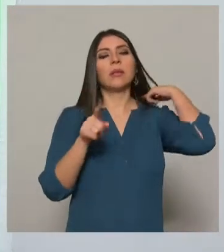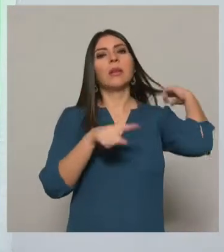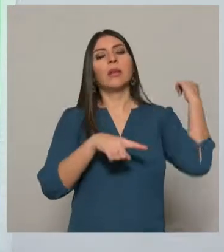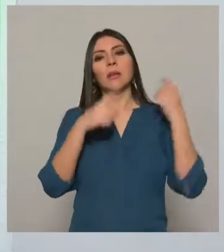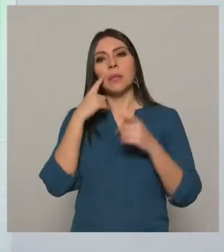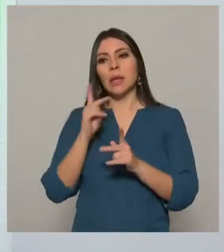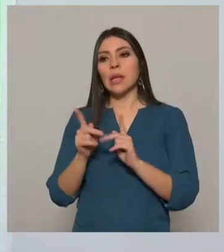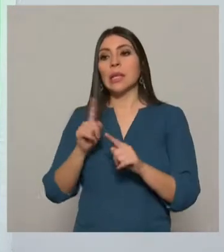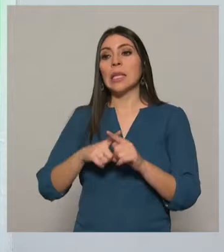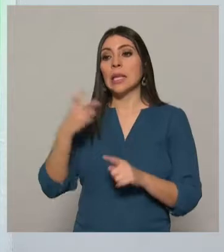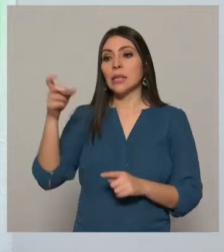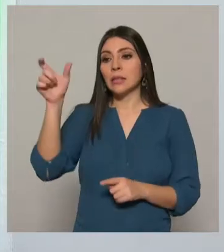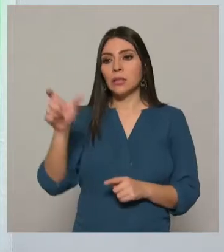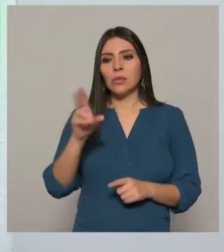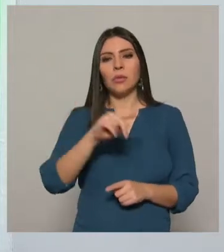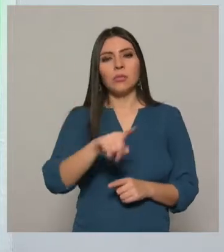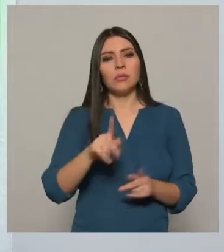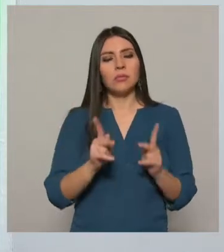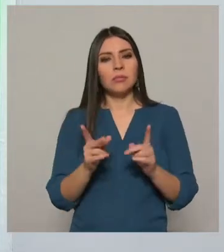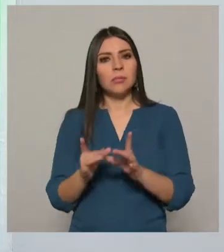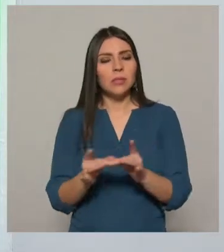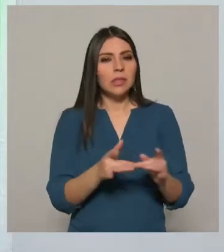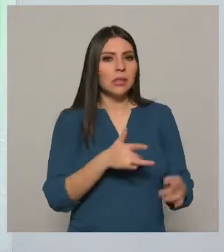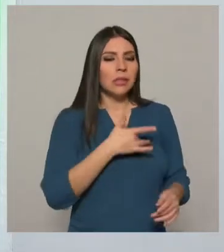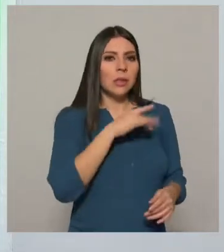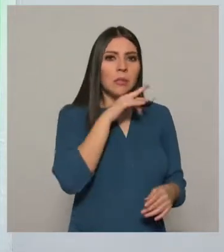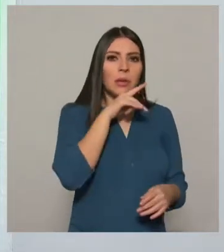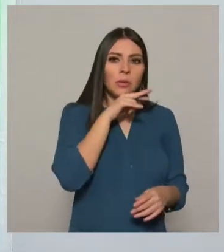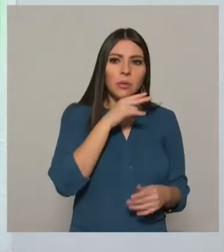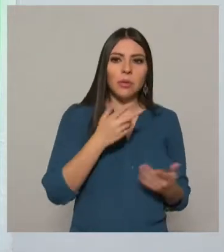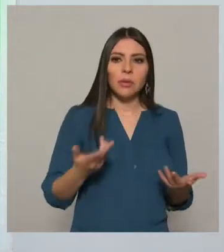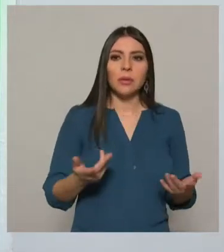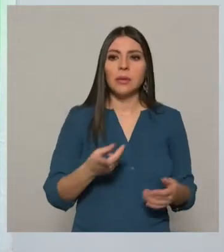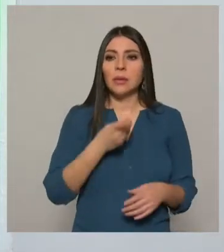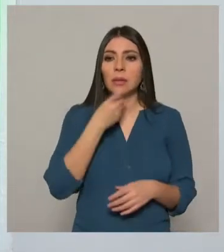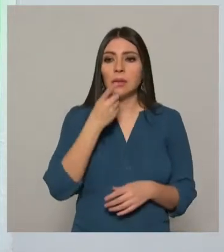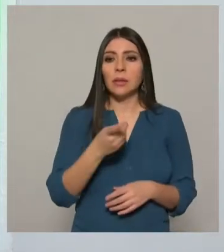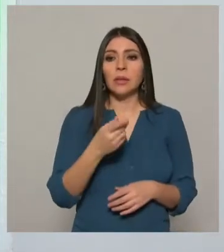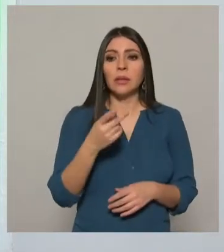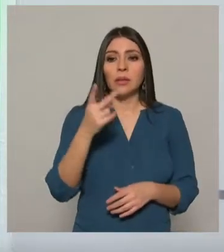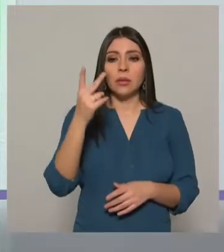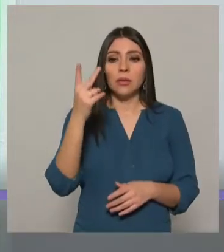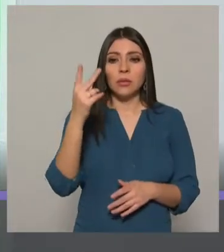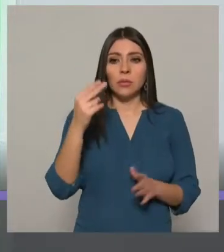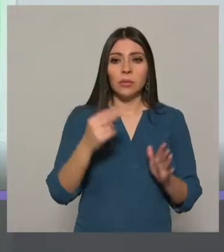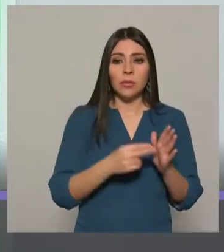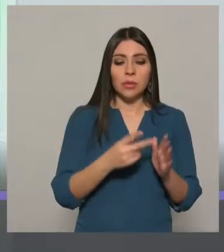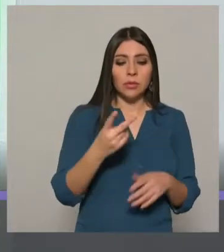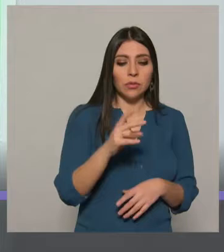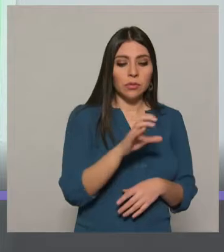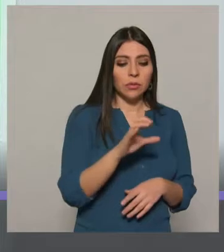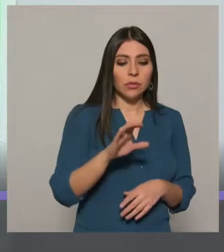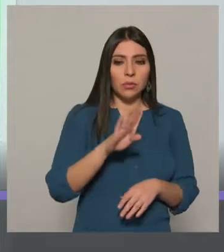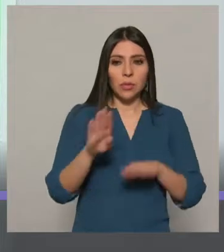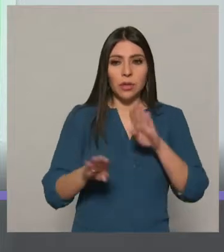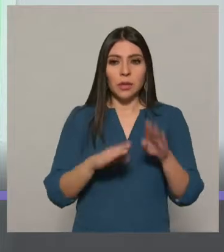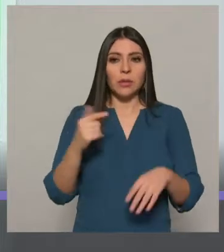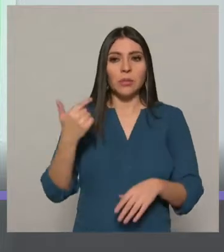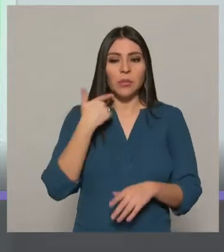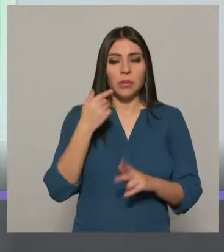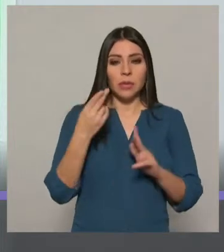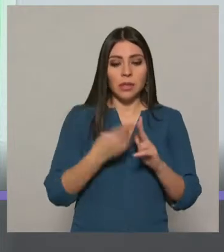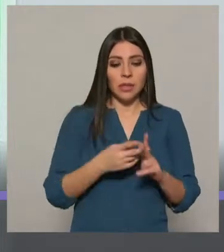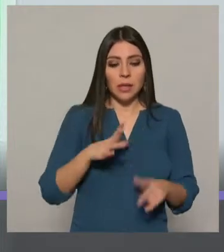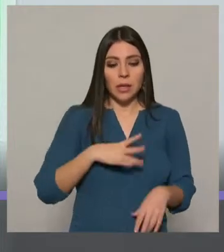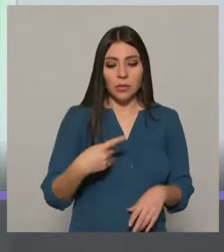no decir quiénes son, pero sí decían, oye, es que de los 1,200 homicidios que se llevan